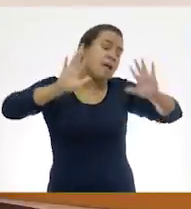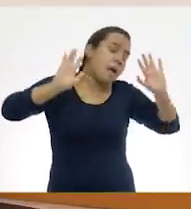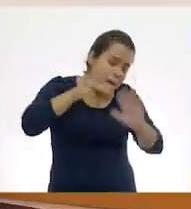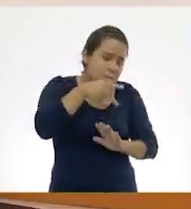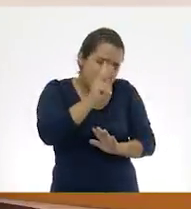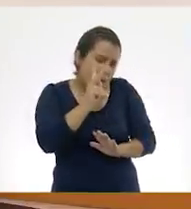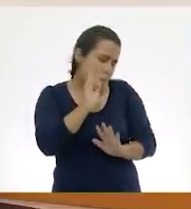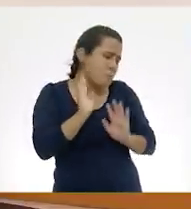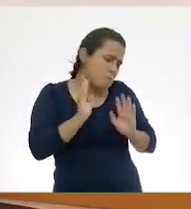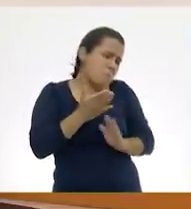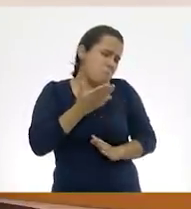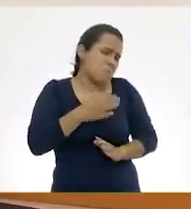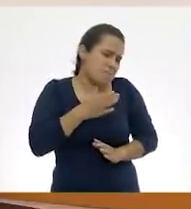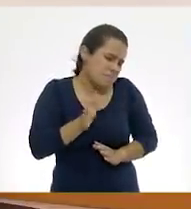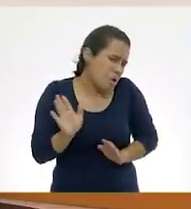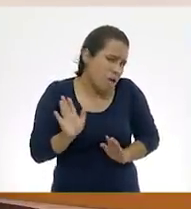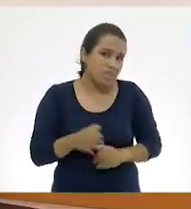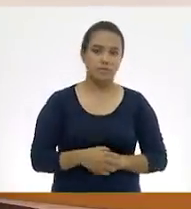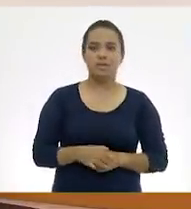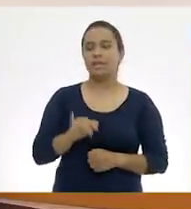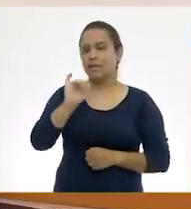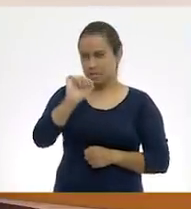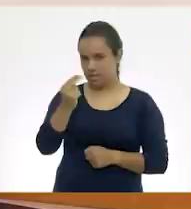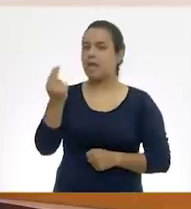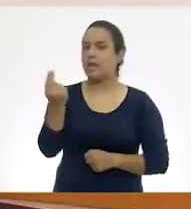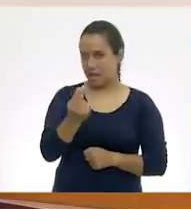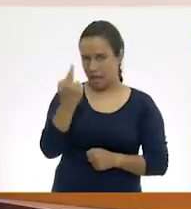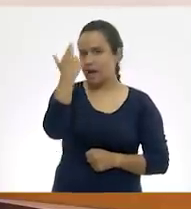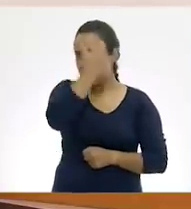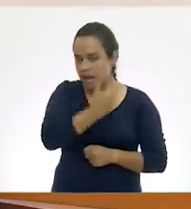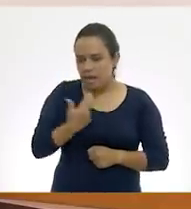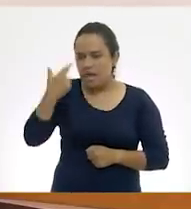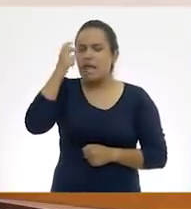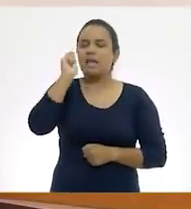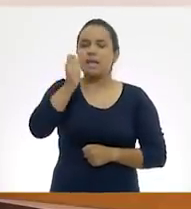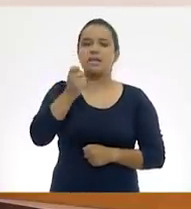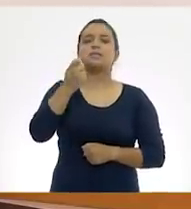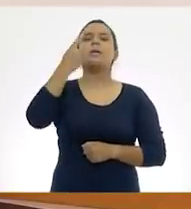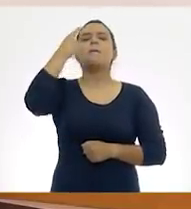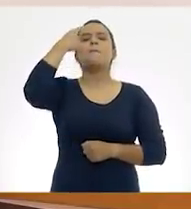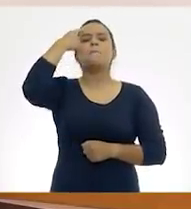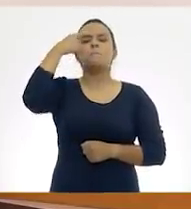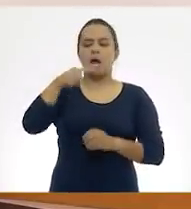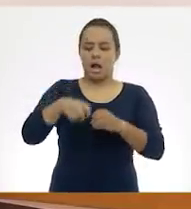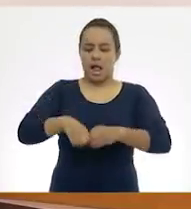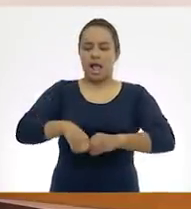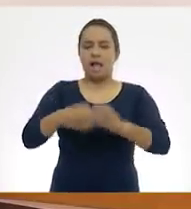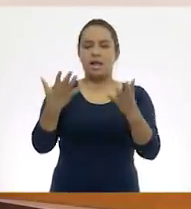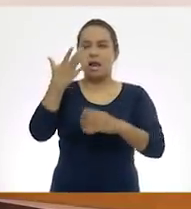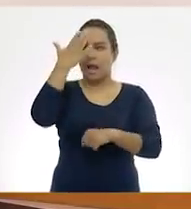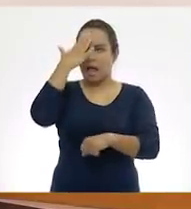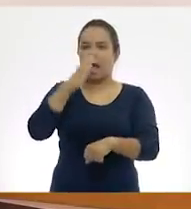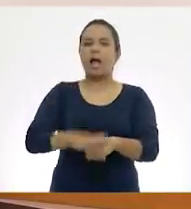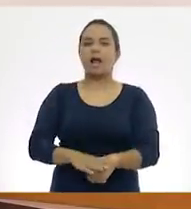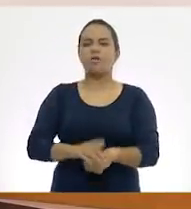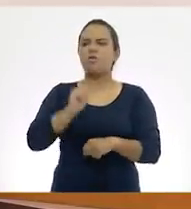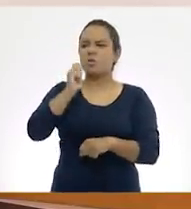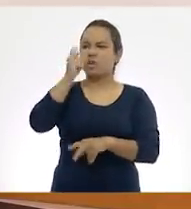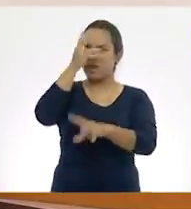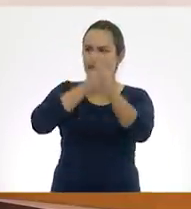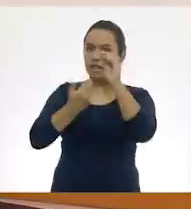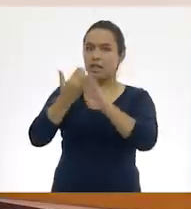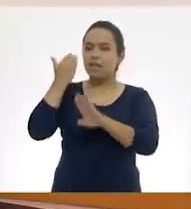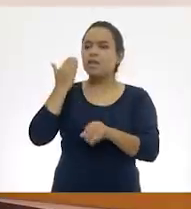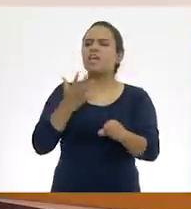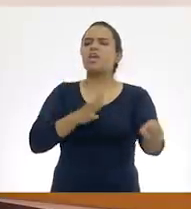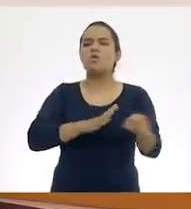necesario, siempre es necesario hacer un repaso para que entonces quedemos bien claros en qué es lo que ya aprendimos y qué es lo que todavía nos